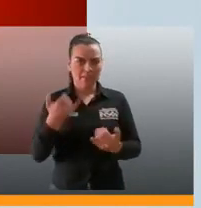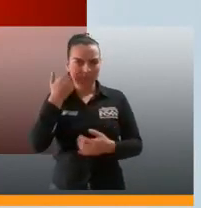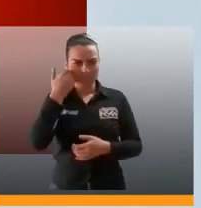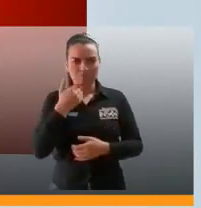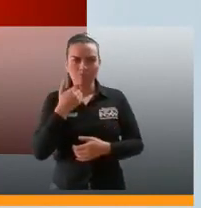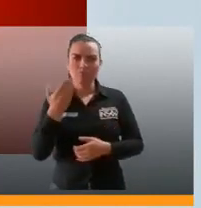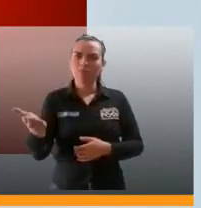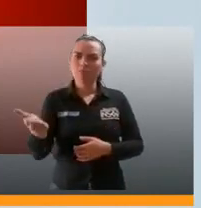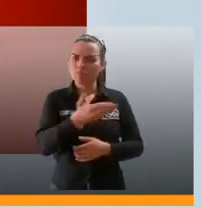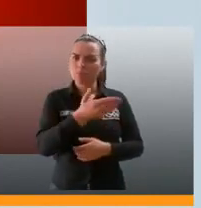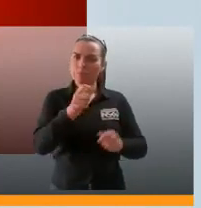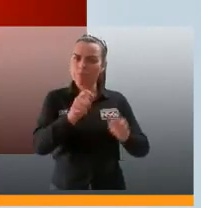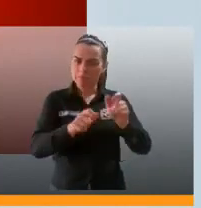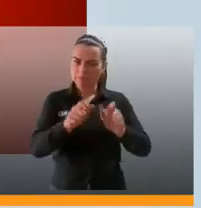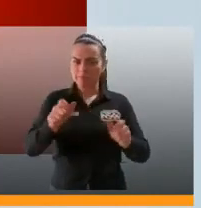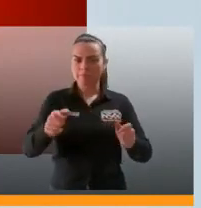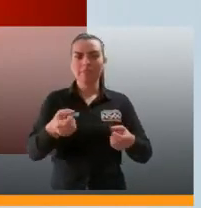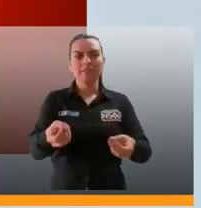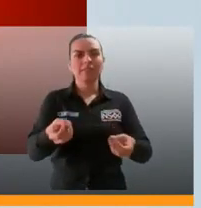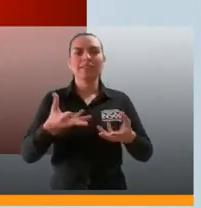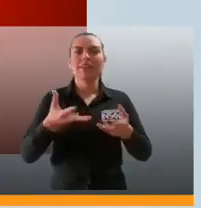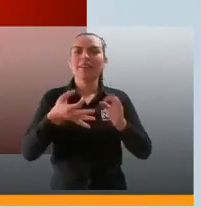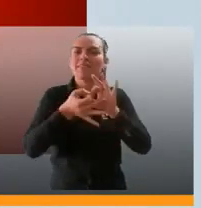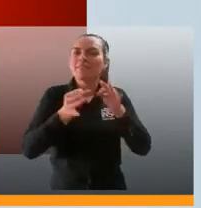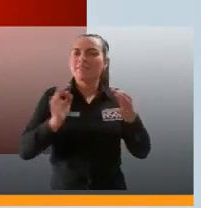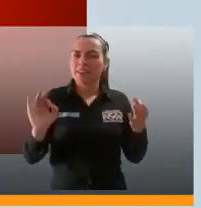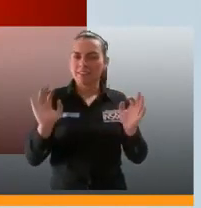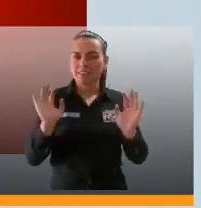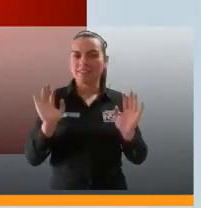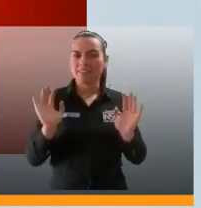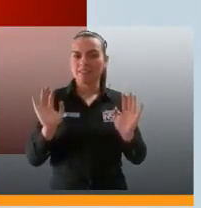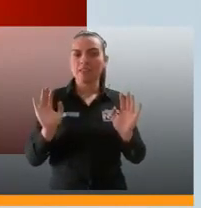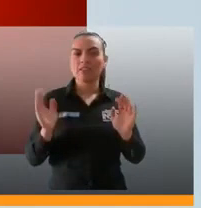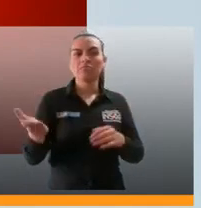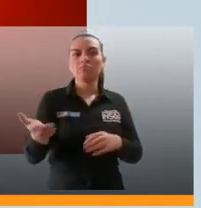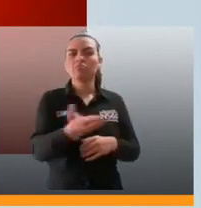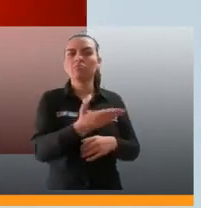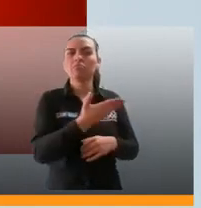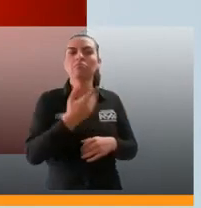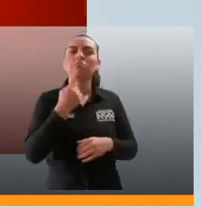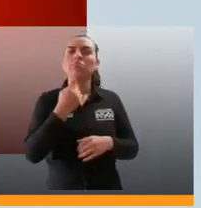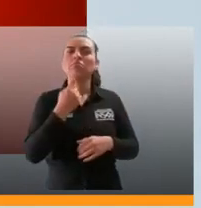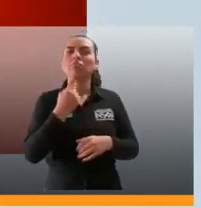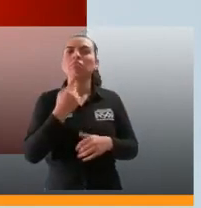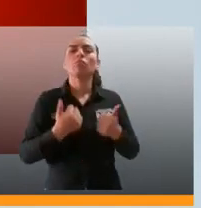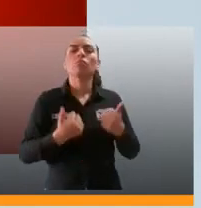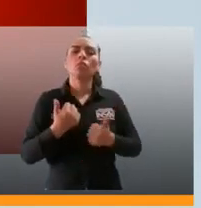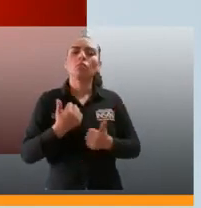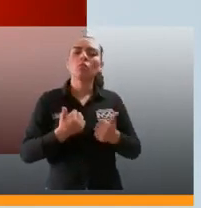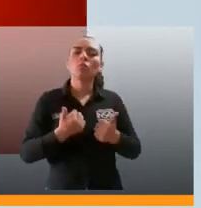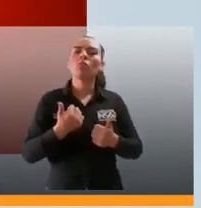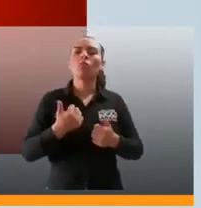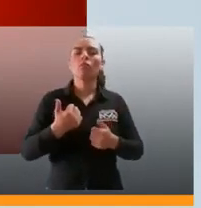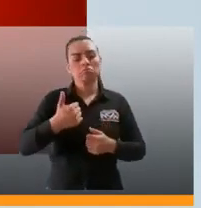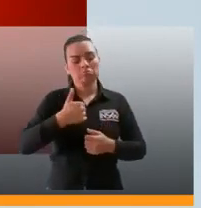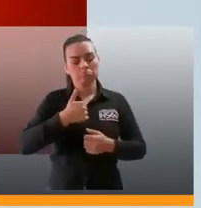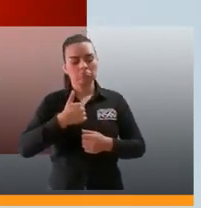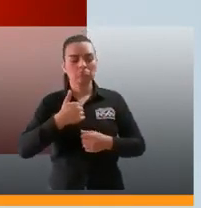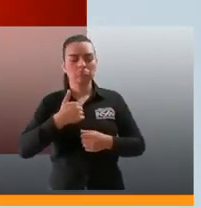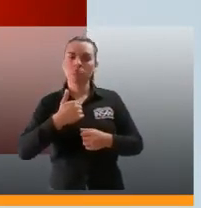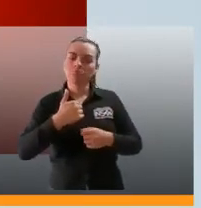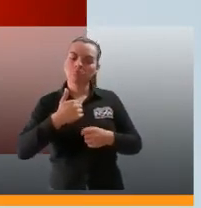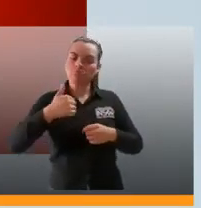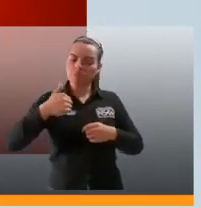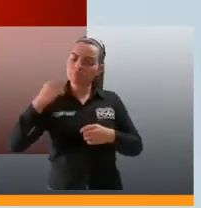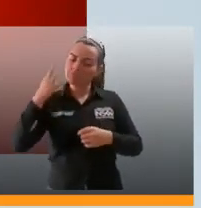frase diga una buena práctica o una lección aprendida. Entonces empezamos por Adriana